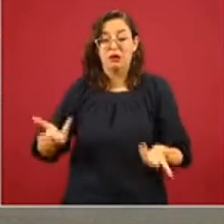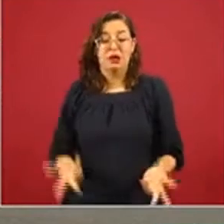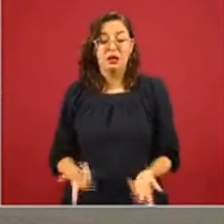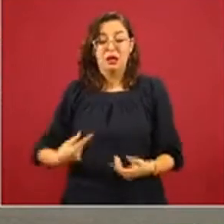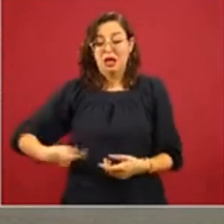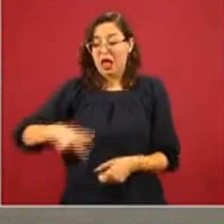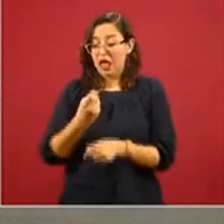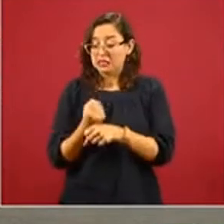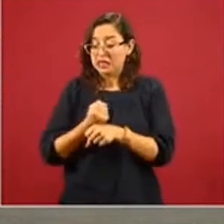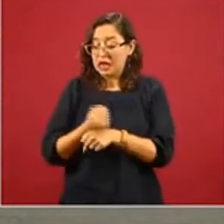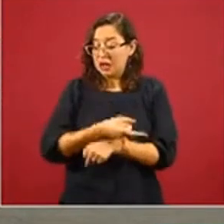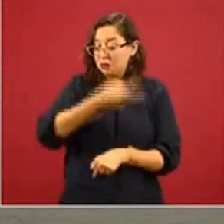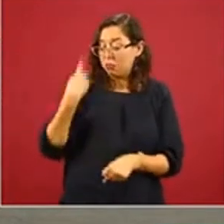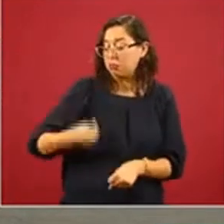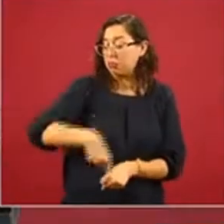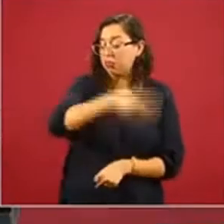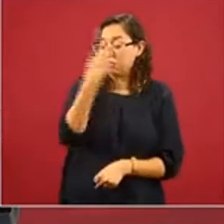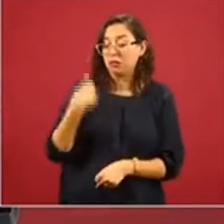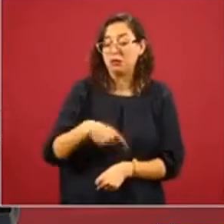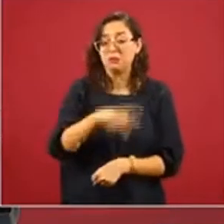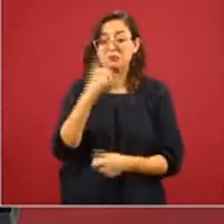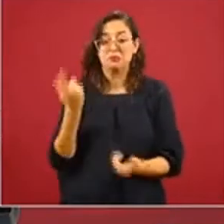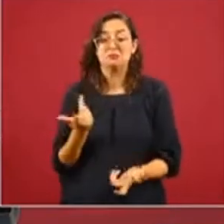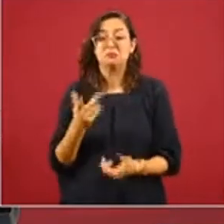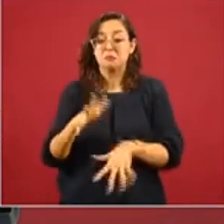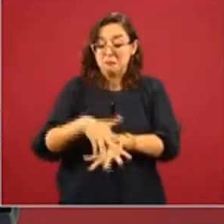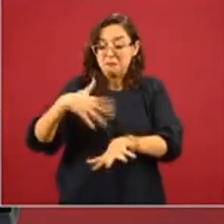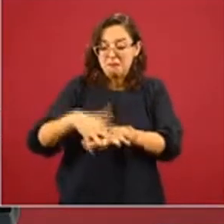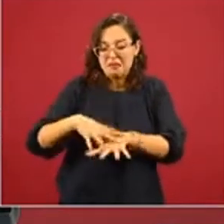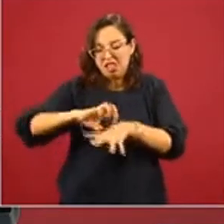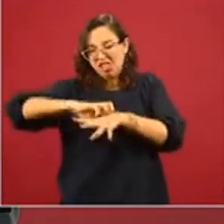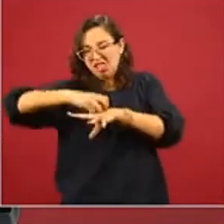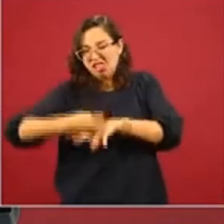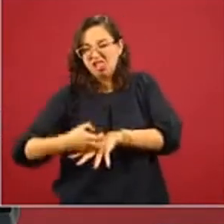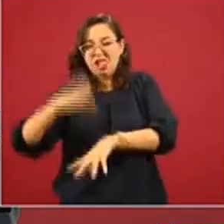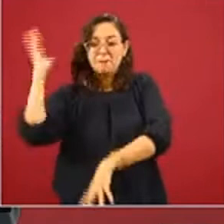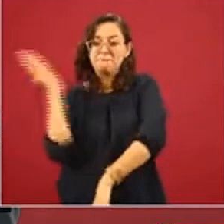de la circulación, que frecuentemente llega a amputaciones,